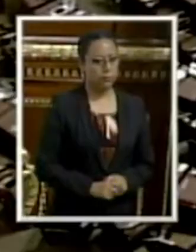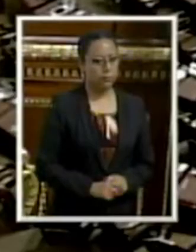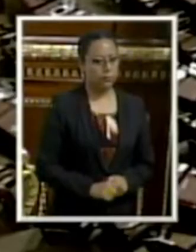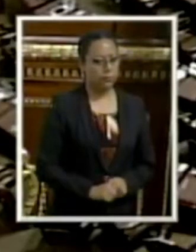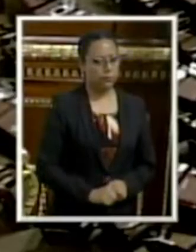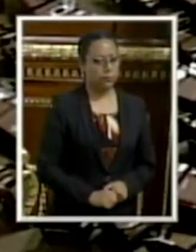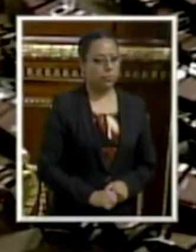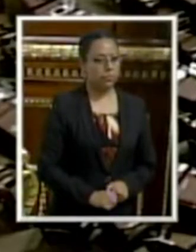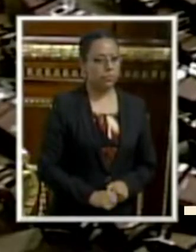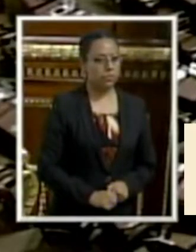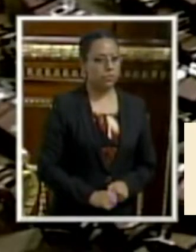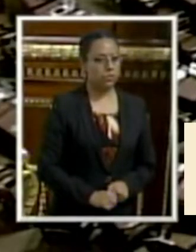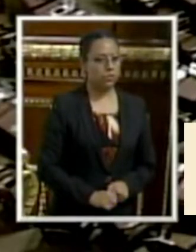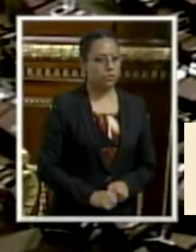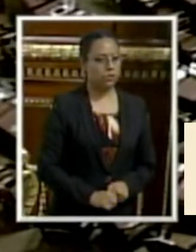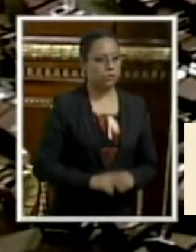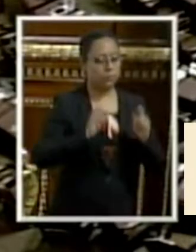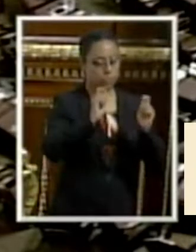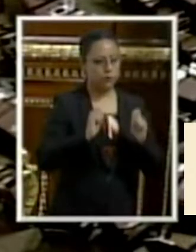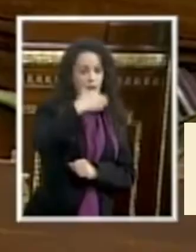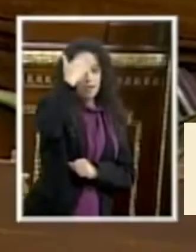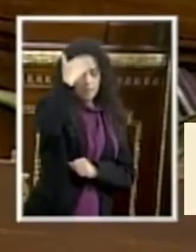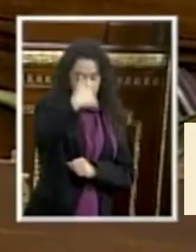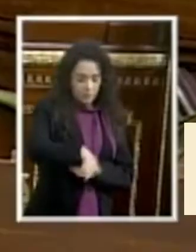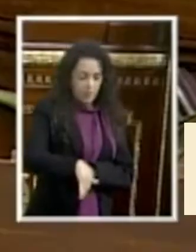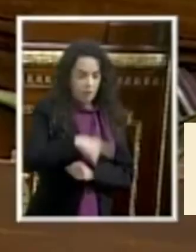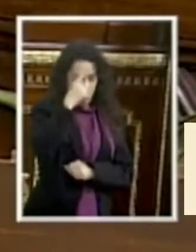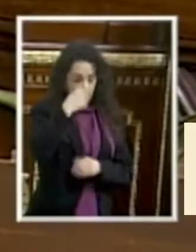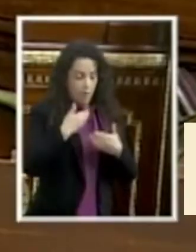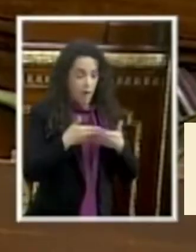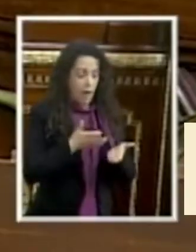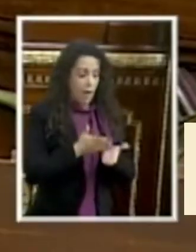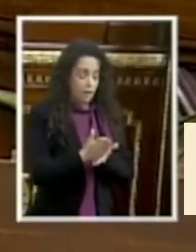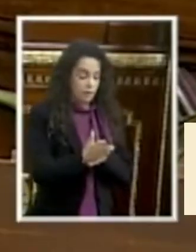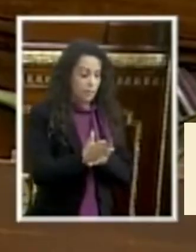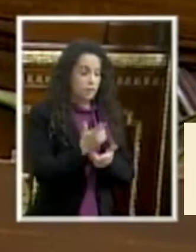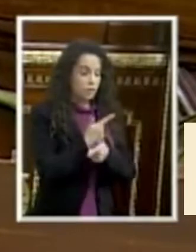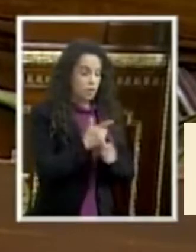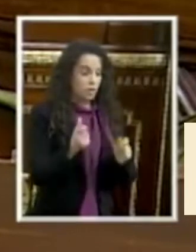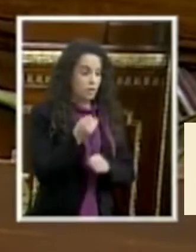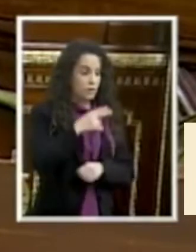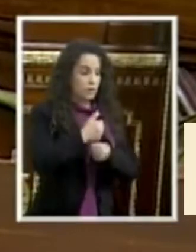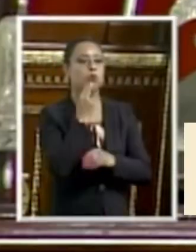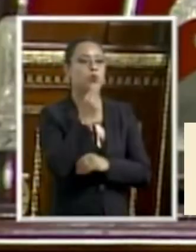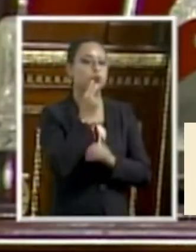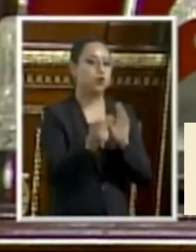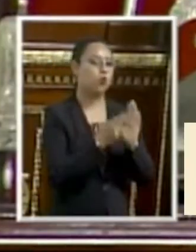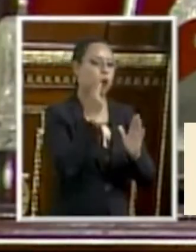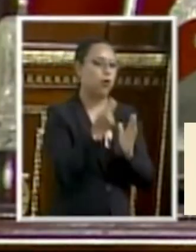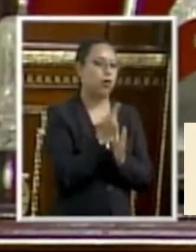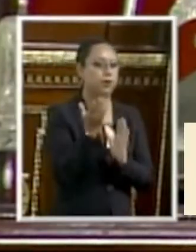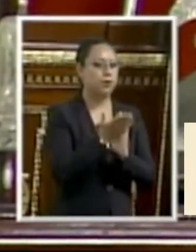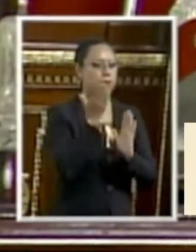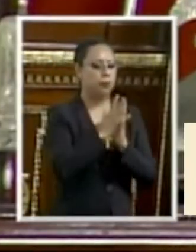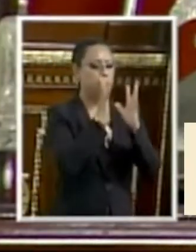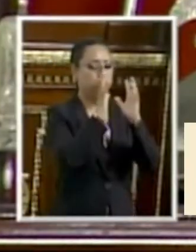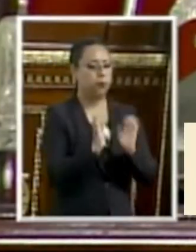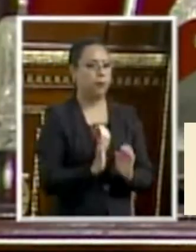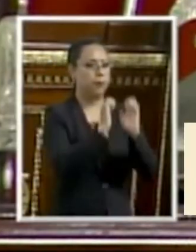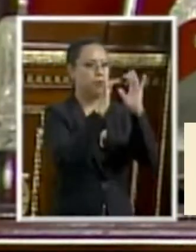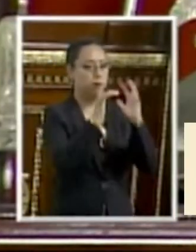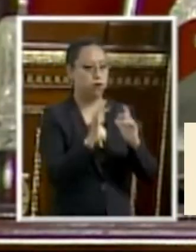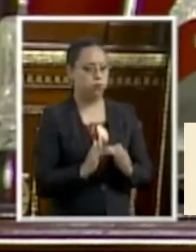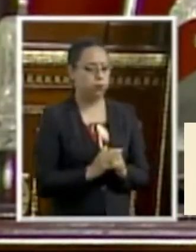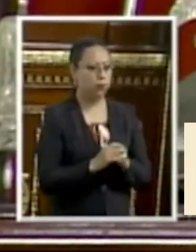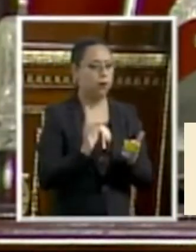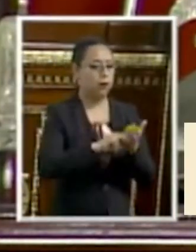El Congreso de la Ciudad de México aprobó un exhorto a la subsecretaría del sistema penitenciario y a las 16 alcaldías